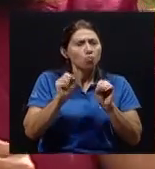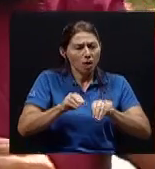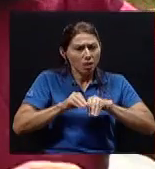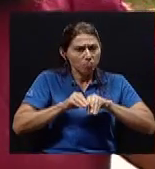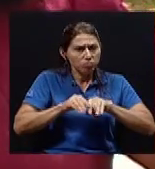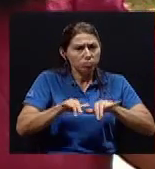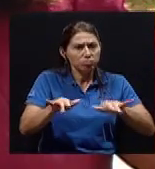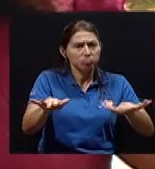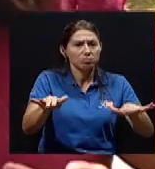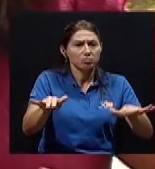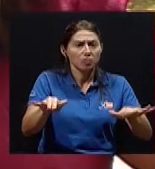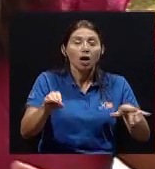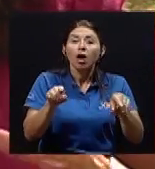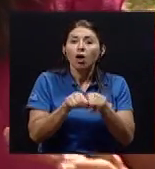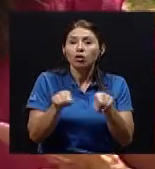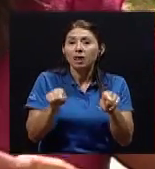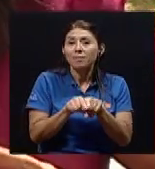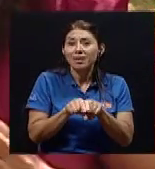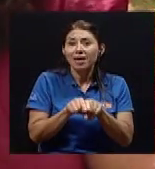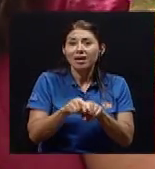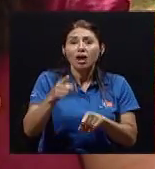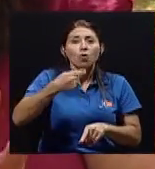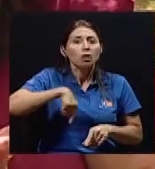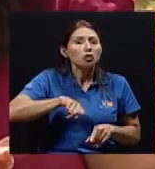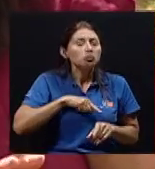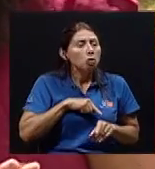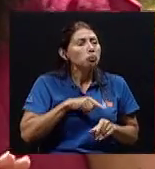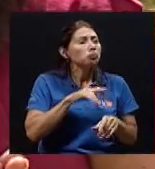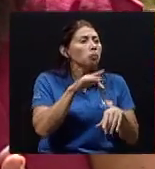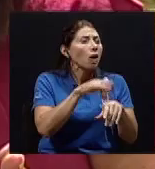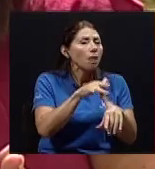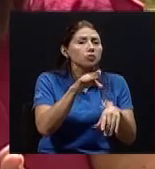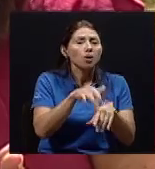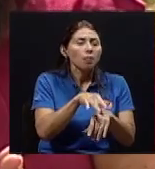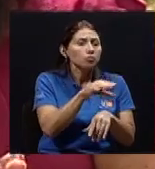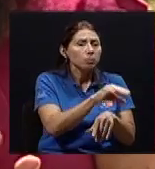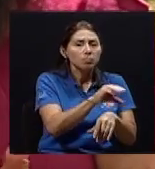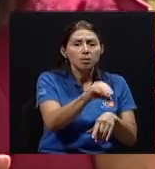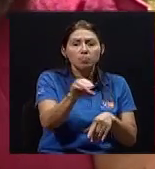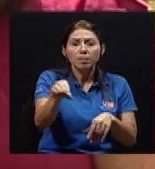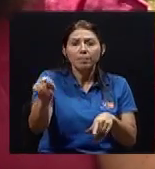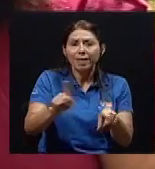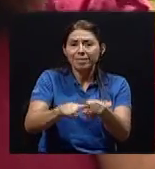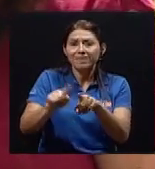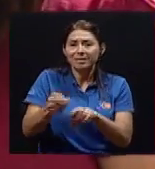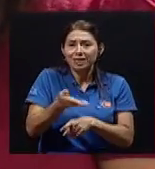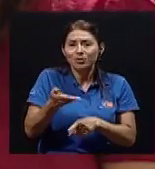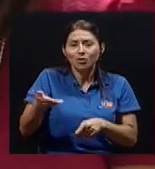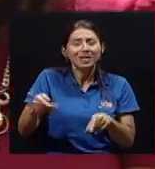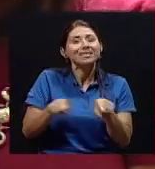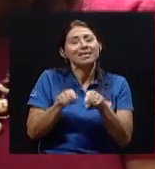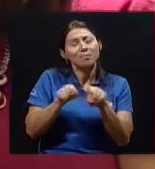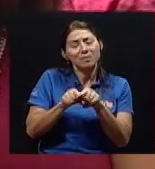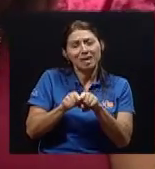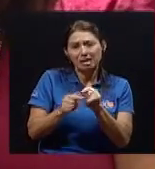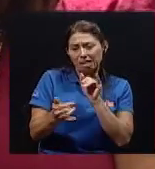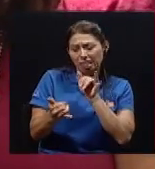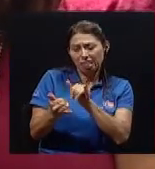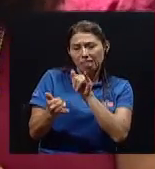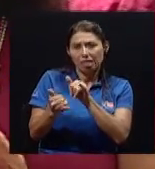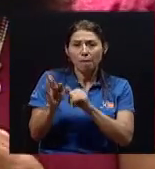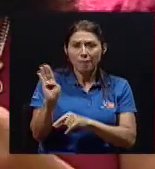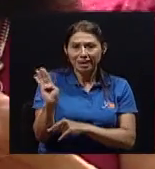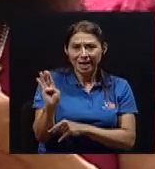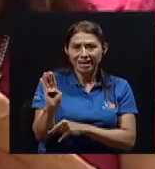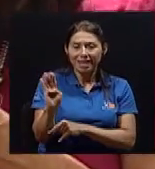través de el tocar diversos objetos, vamos acumulando una serie de bacterias que hay que lograr eliminar con un lavado de